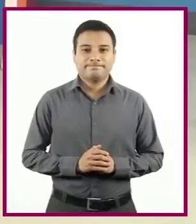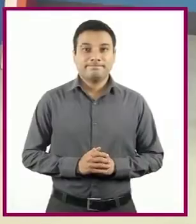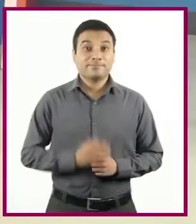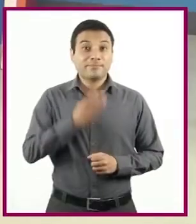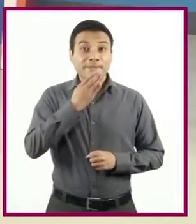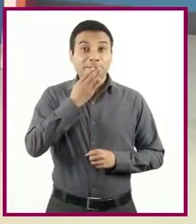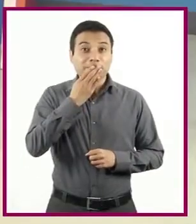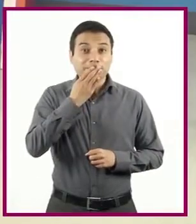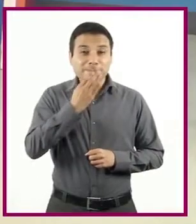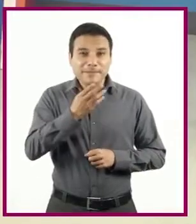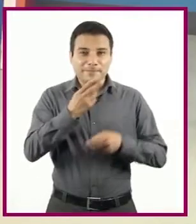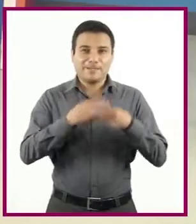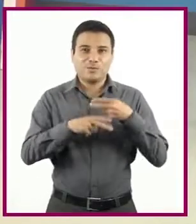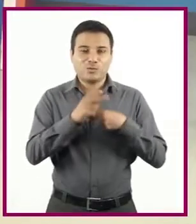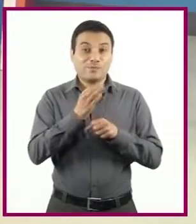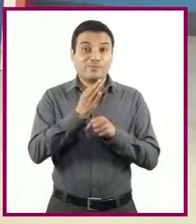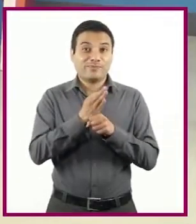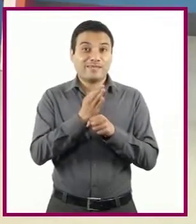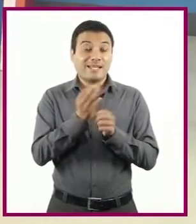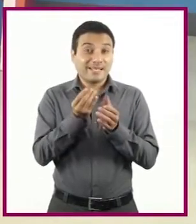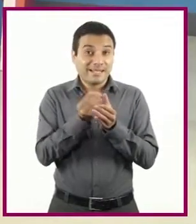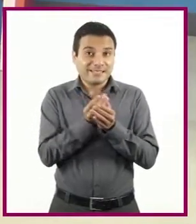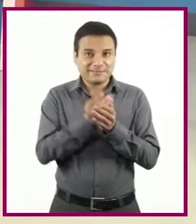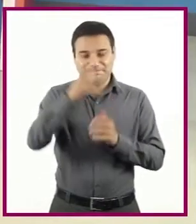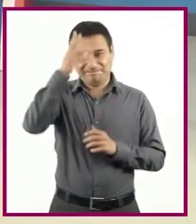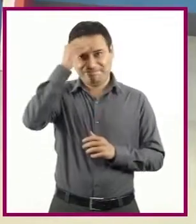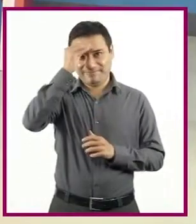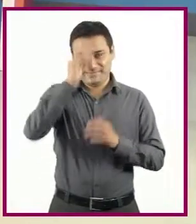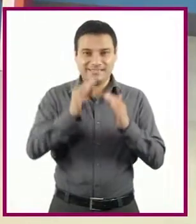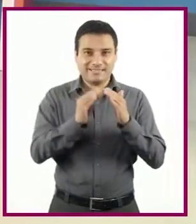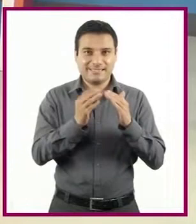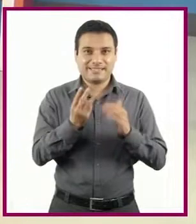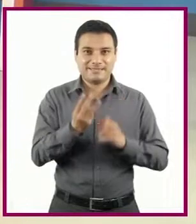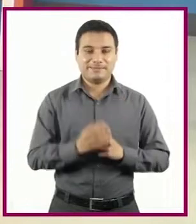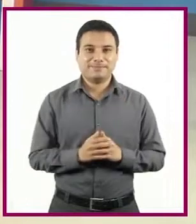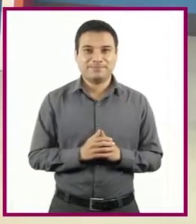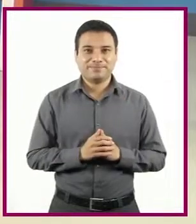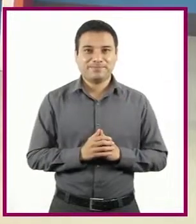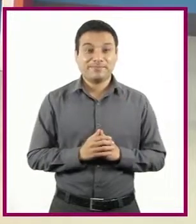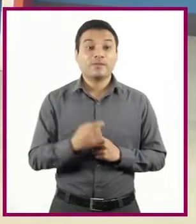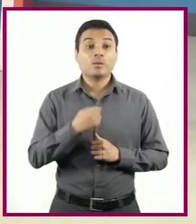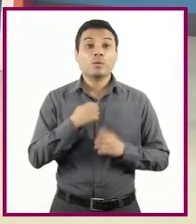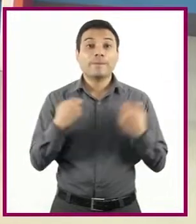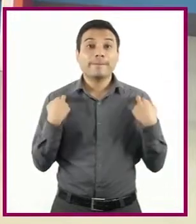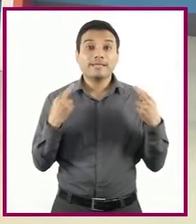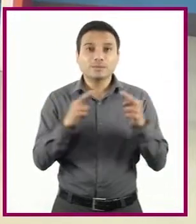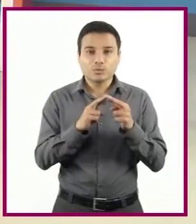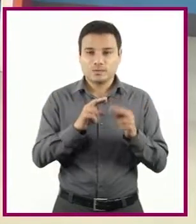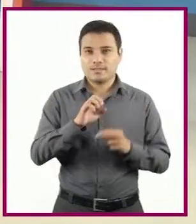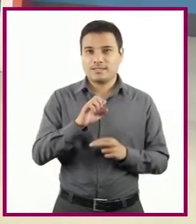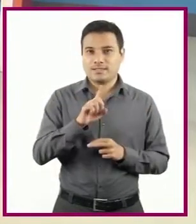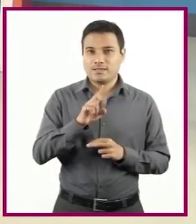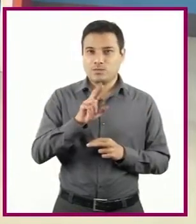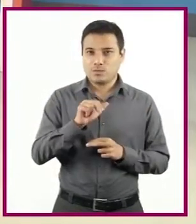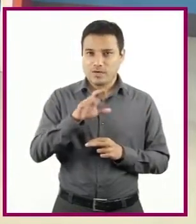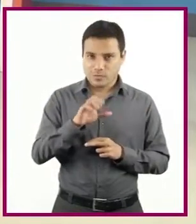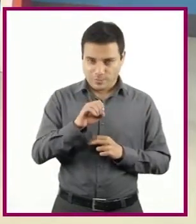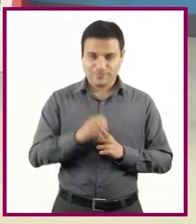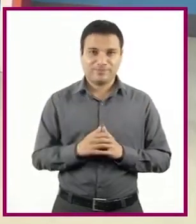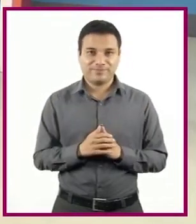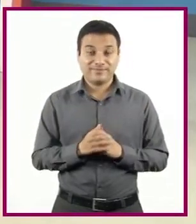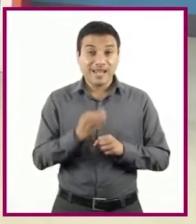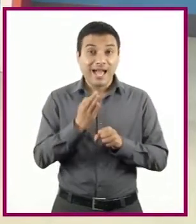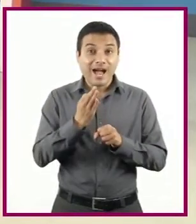Bienvenidas y bienvenidos a una sesión más de Aprende en Casa 3. Soy el profesor Eduardo Monroy y me complace estar